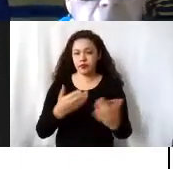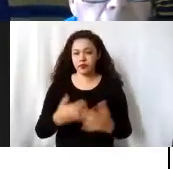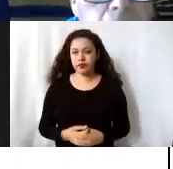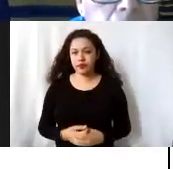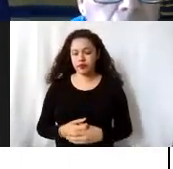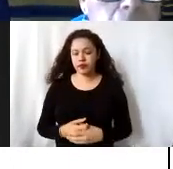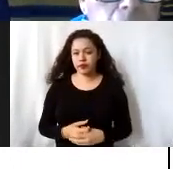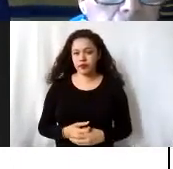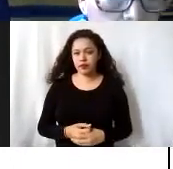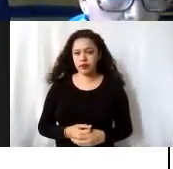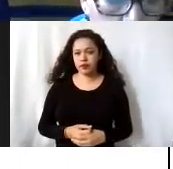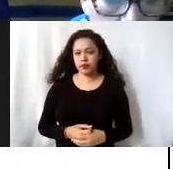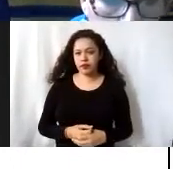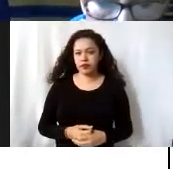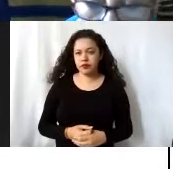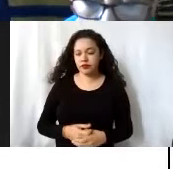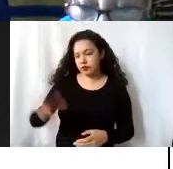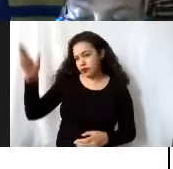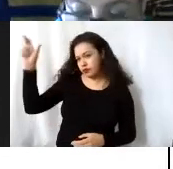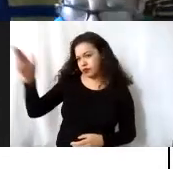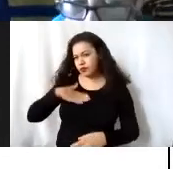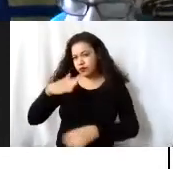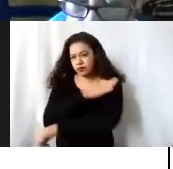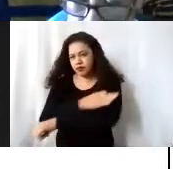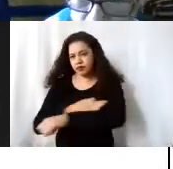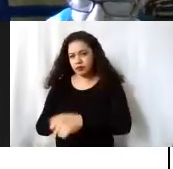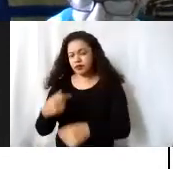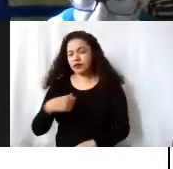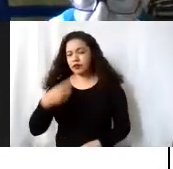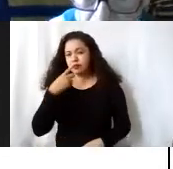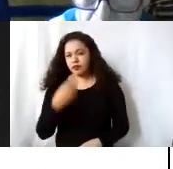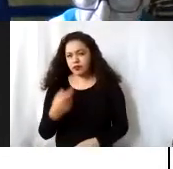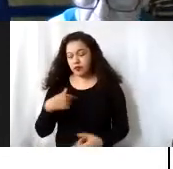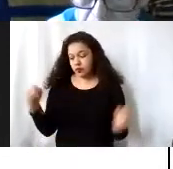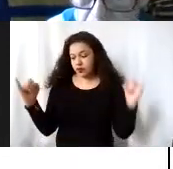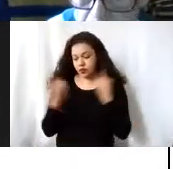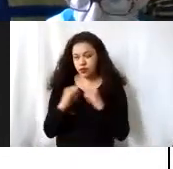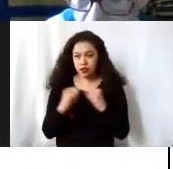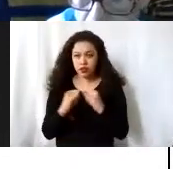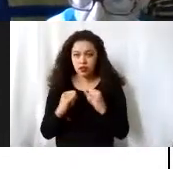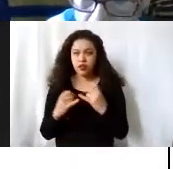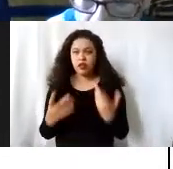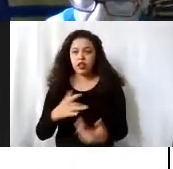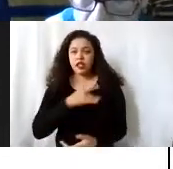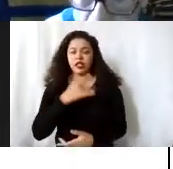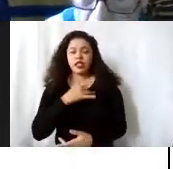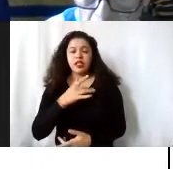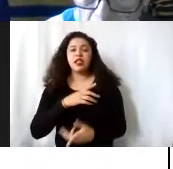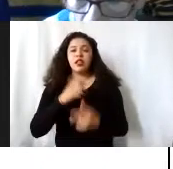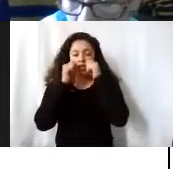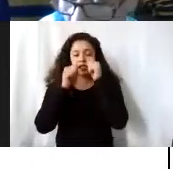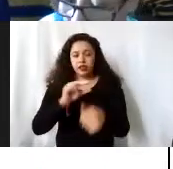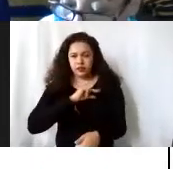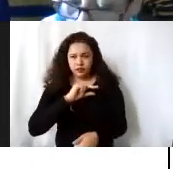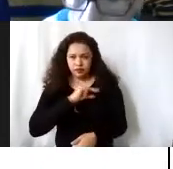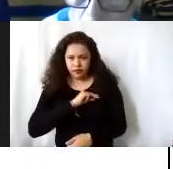Adelante. Hola, ¿qué tal? Buenas tardes. Yo de Institución de Bienestar de Asistencia Privada,